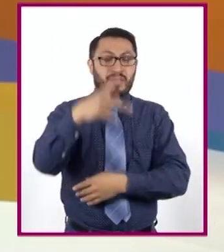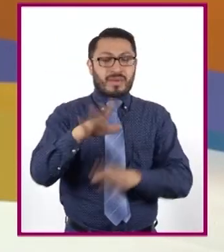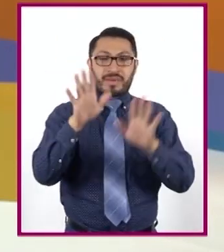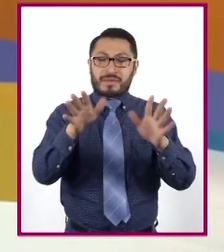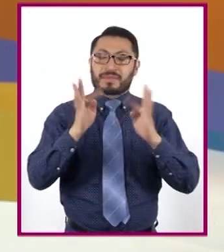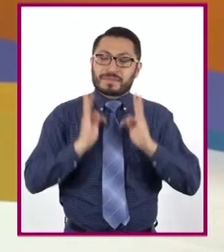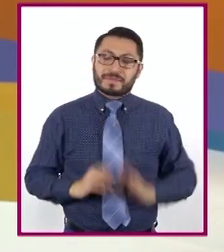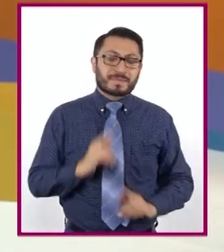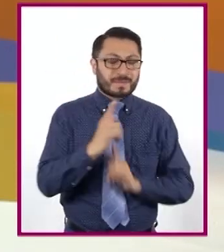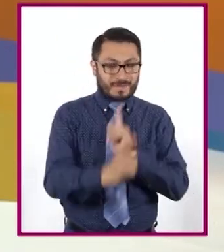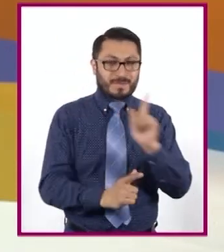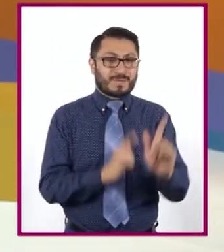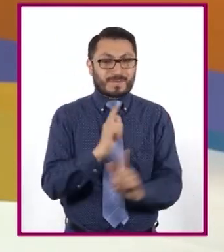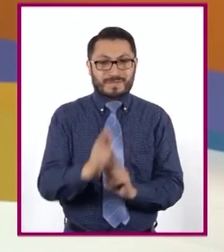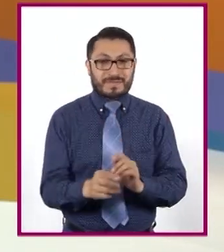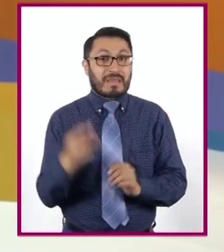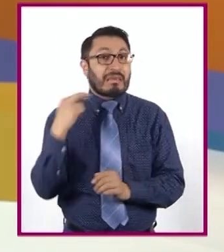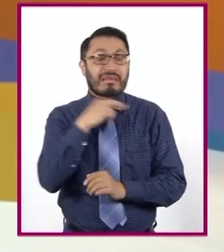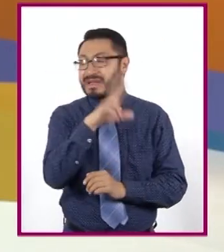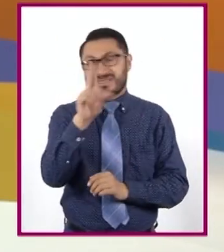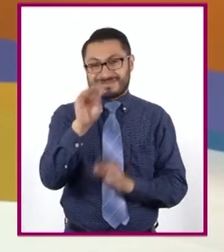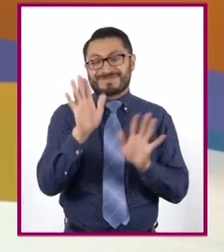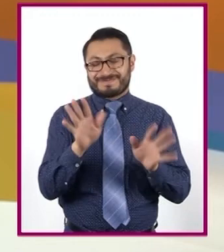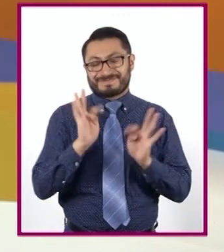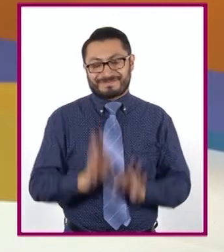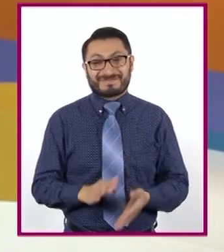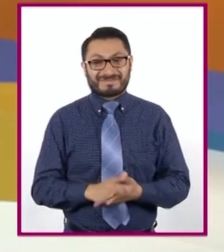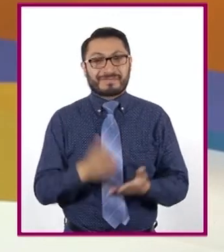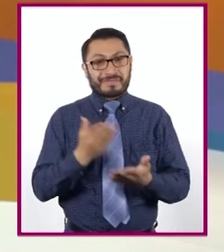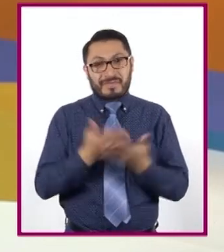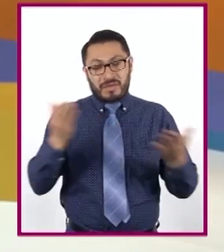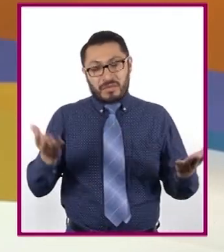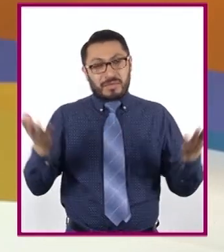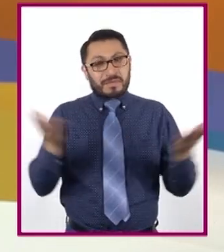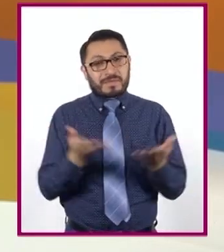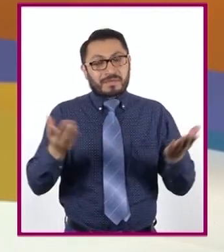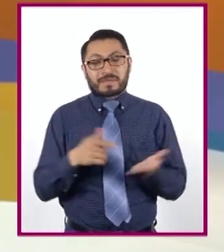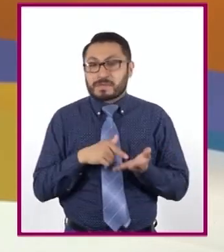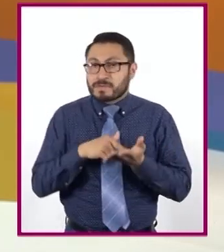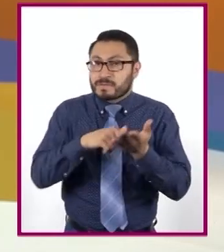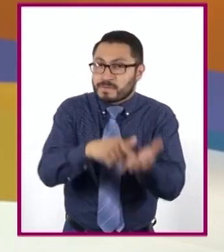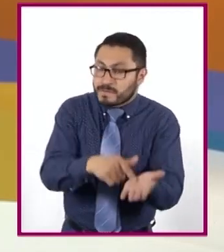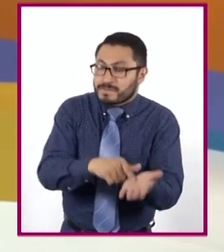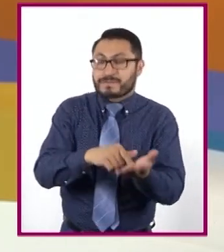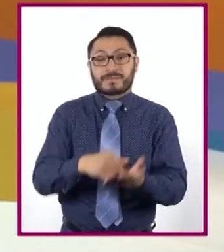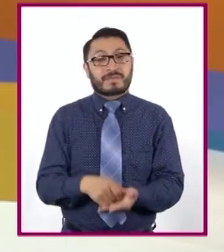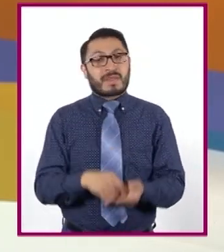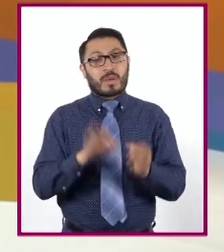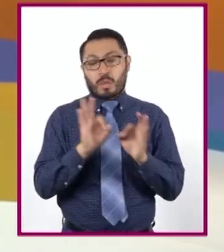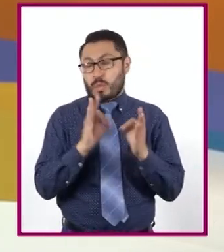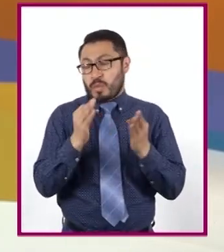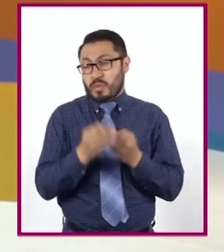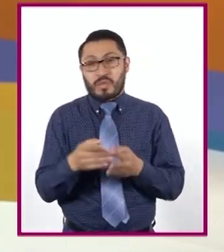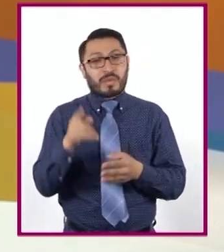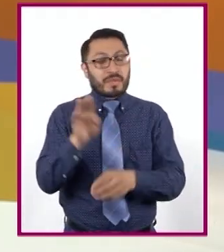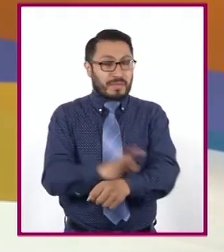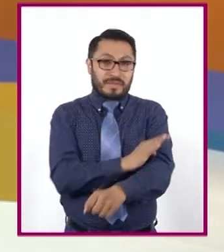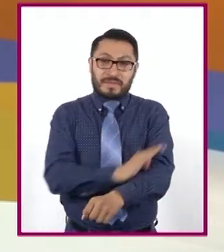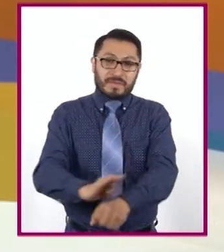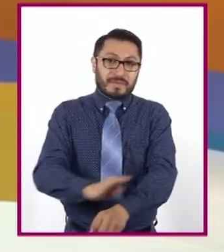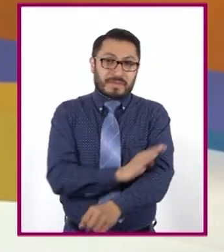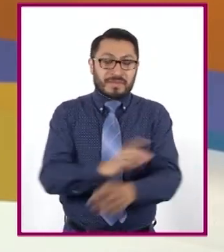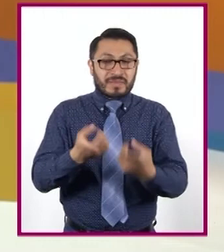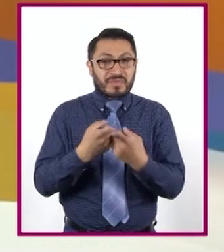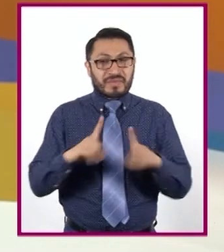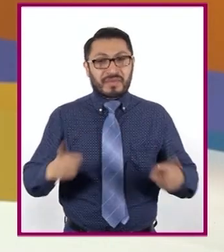y sin prisas. Es el momento de realizar propuestas de iniciativas o condiciones que puedan favorecer su